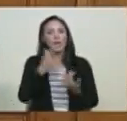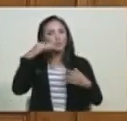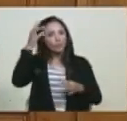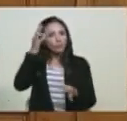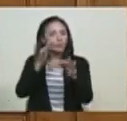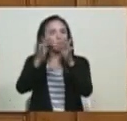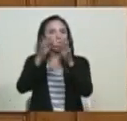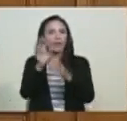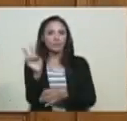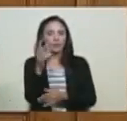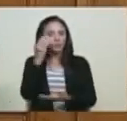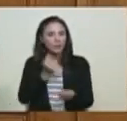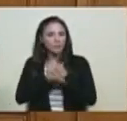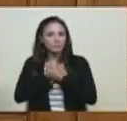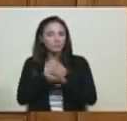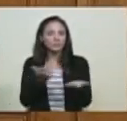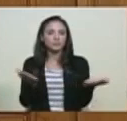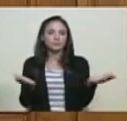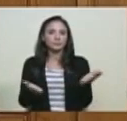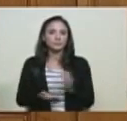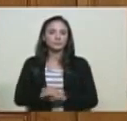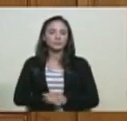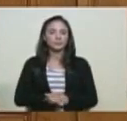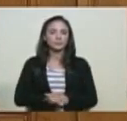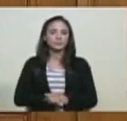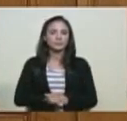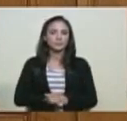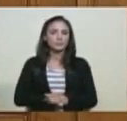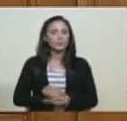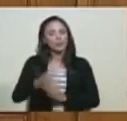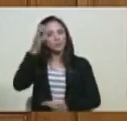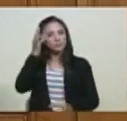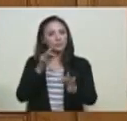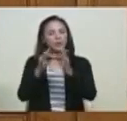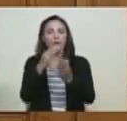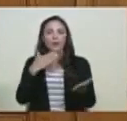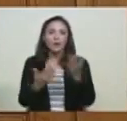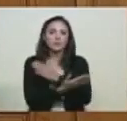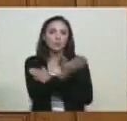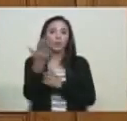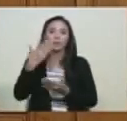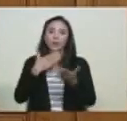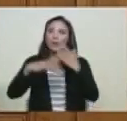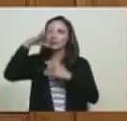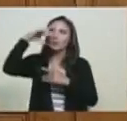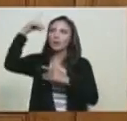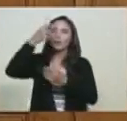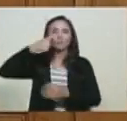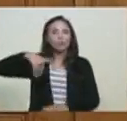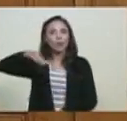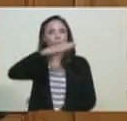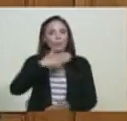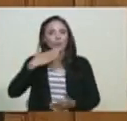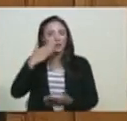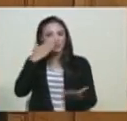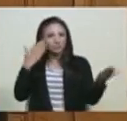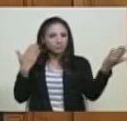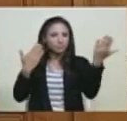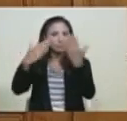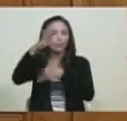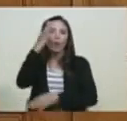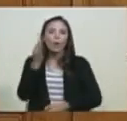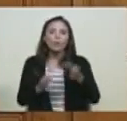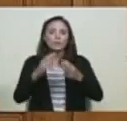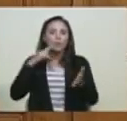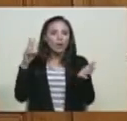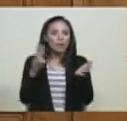en Venezuela, creo en el amor y creo en la vida. Gracias, Dios mío. Gracias, pueblo mío. Sigamos haciendo justicia